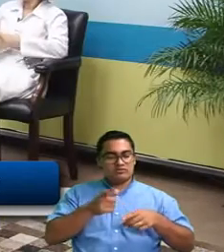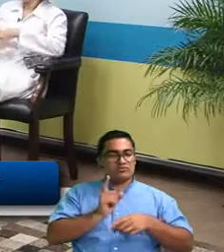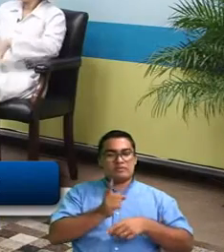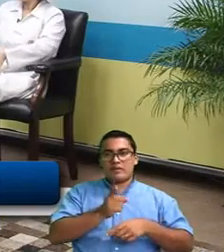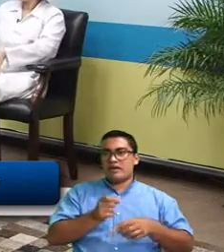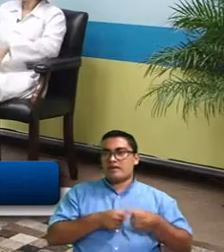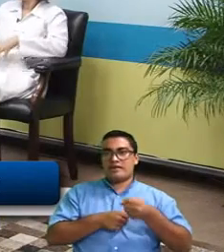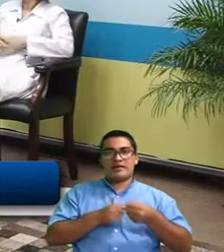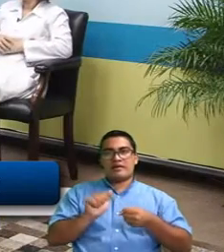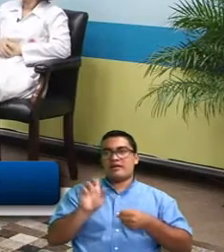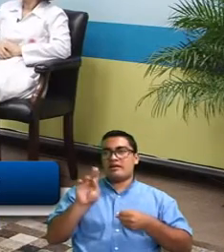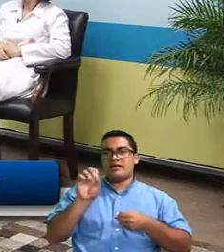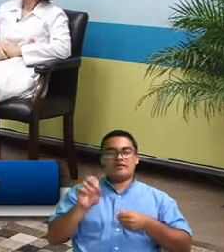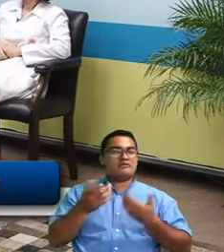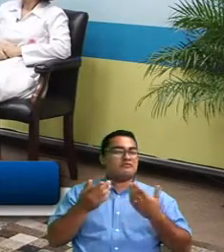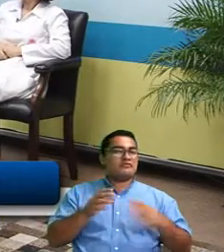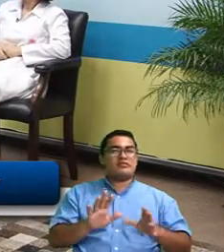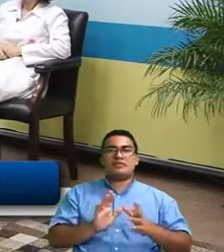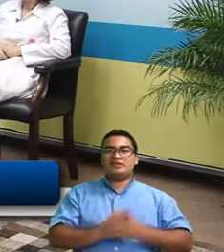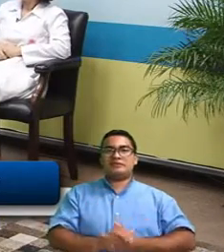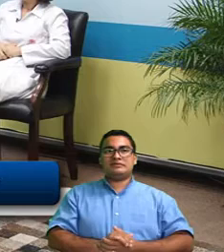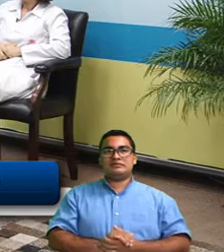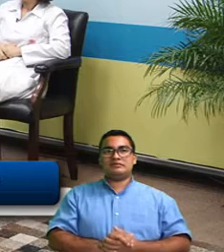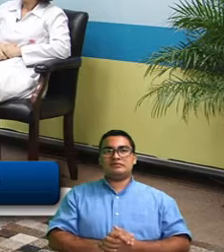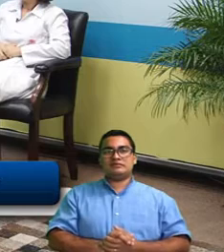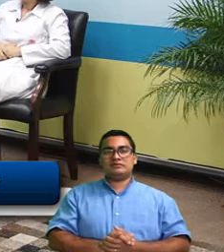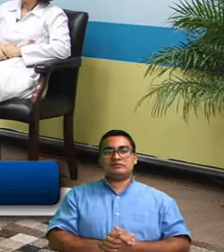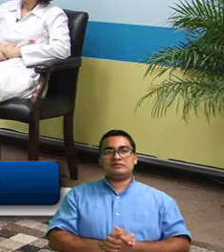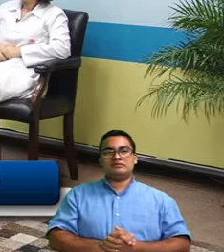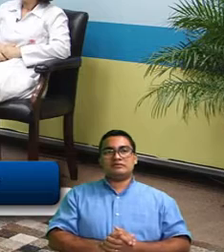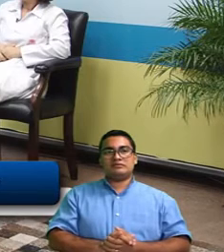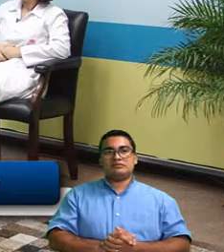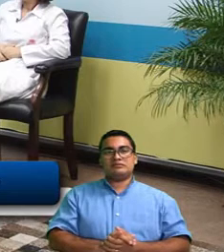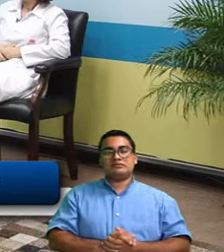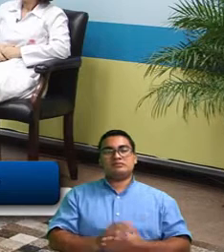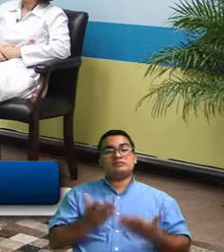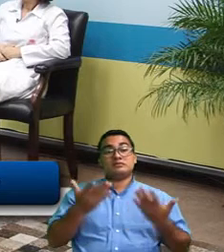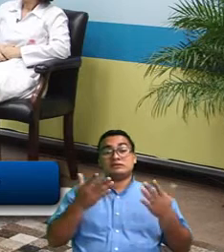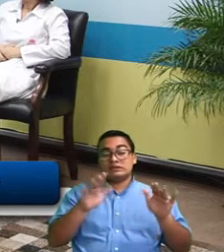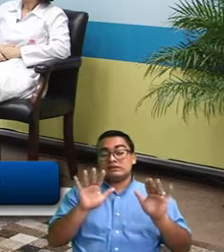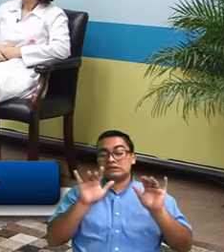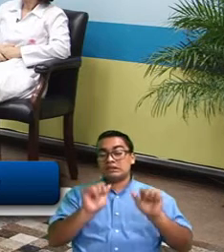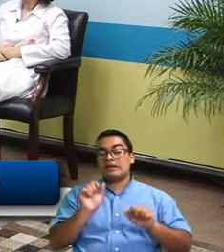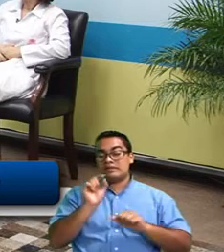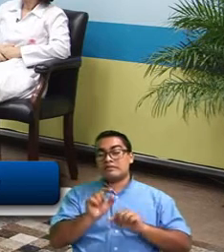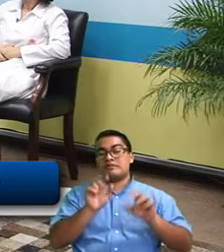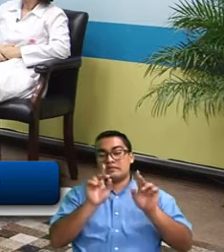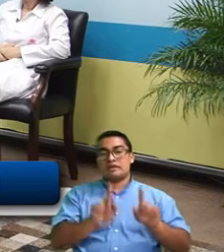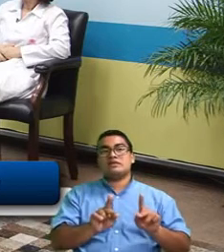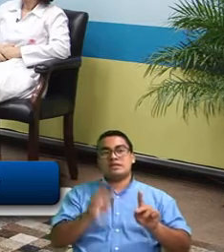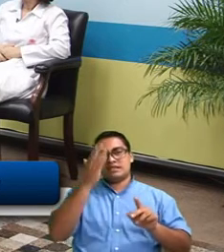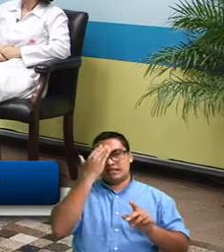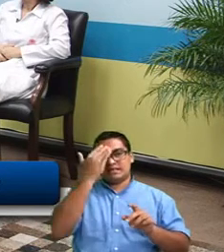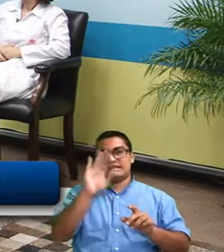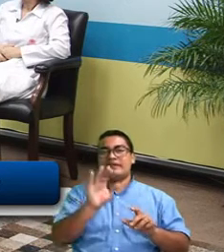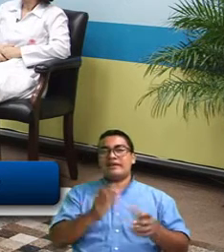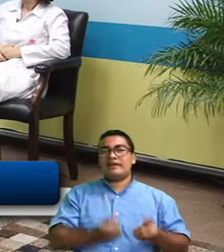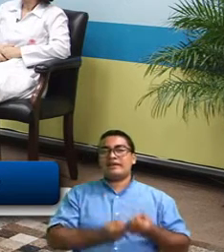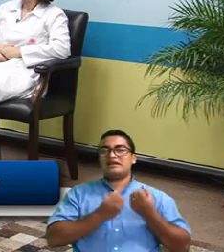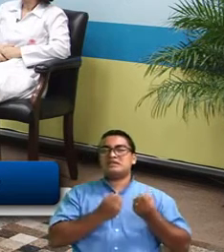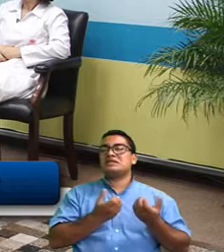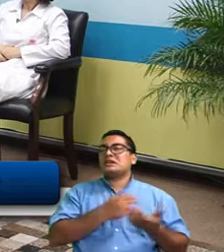ano, todo lo que es el tracto. Ajá. Una vez que ya la persona está identificada que tiene cáncer, ¿cuál es el